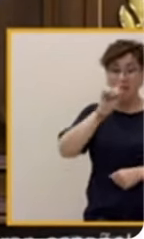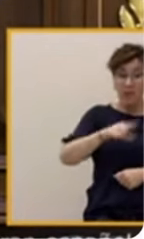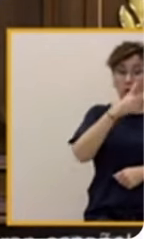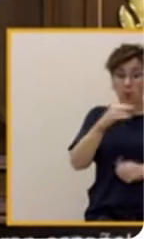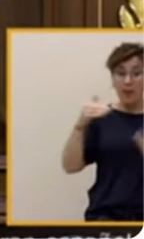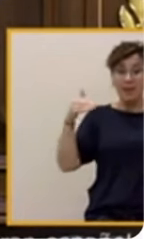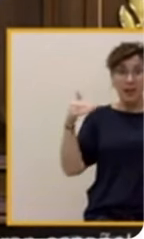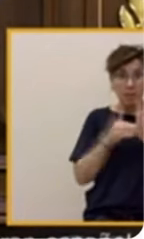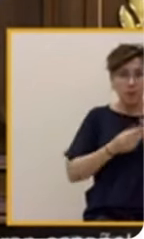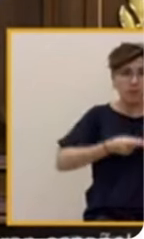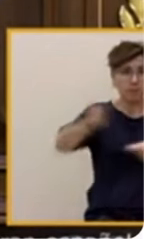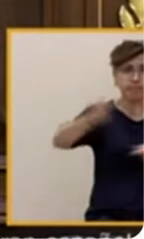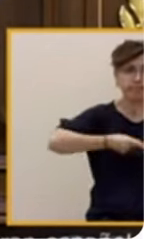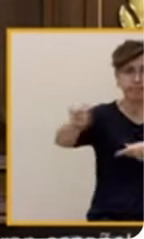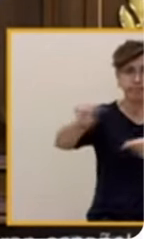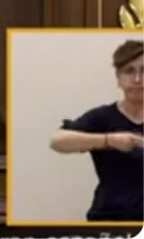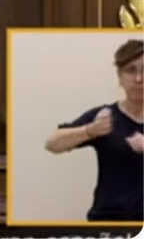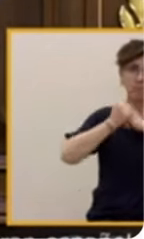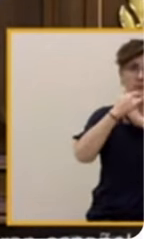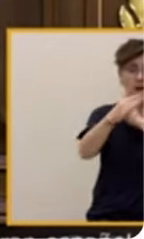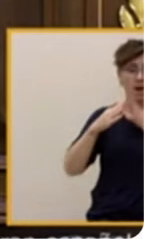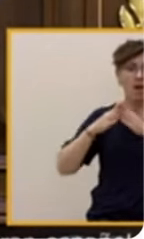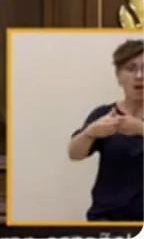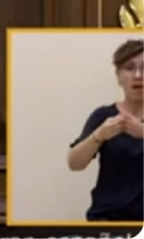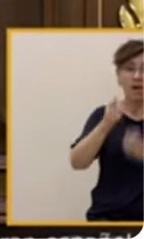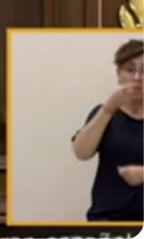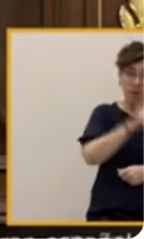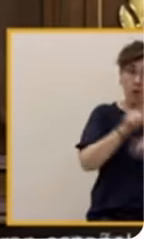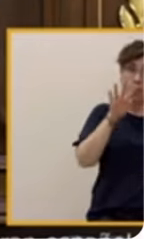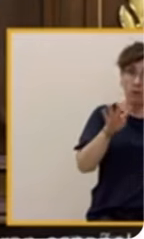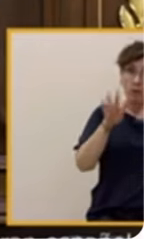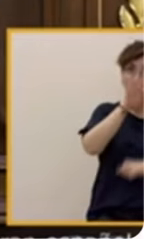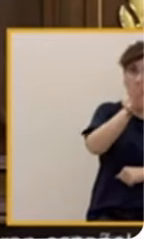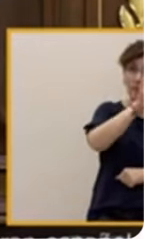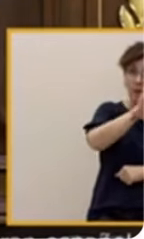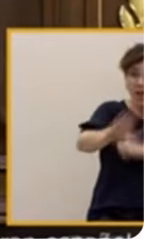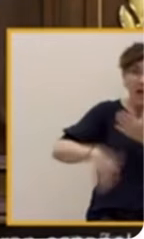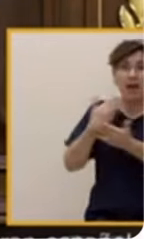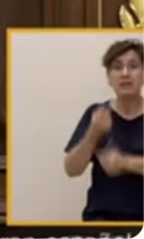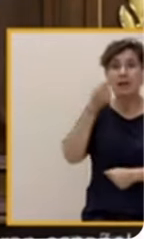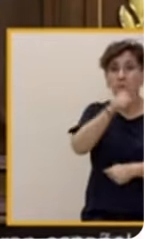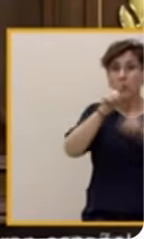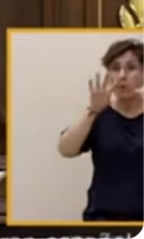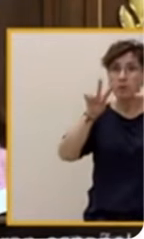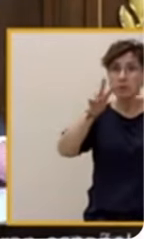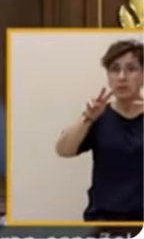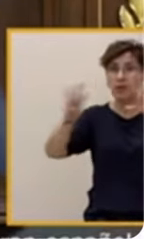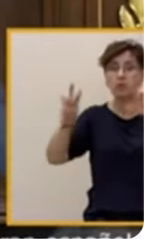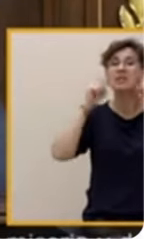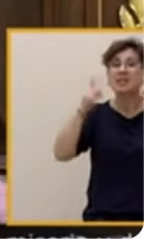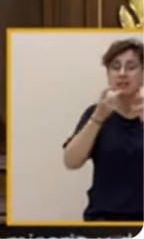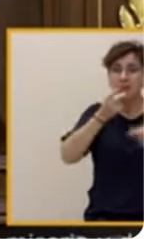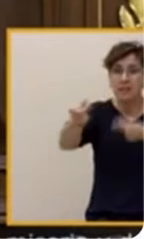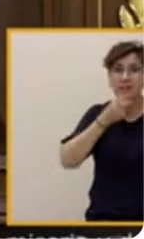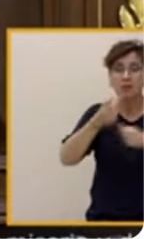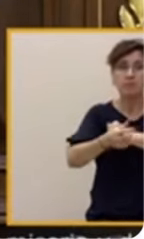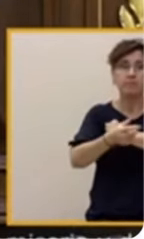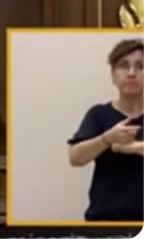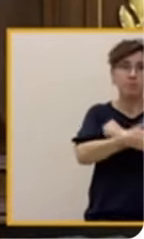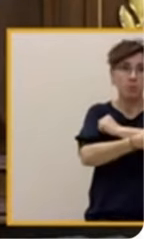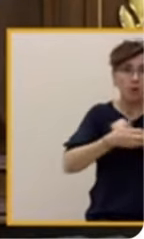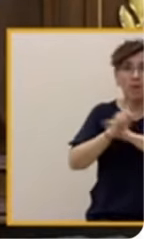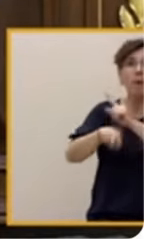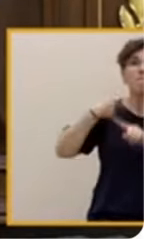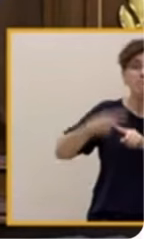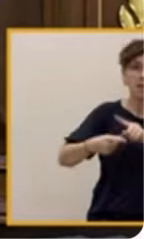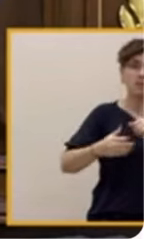entre 1945 y 1978, huyendo de la miseria y de la dictadura franquista. 106 de los más de 2